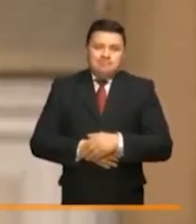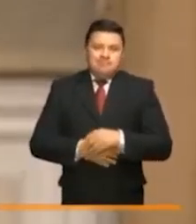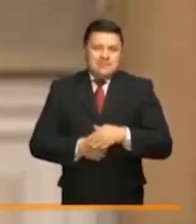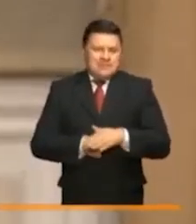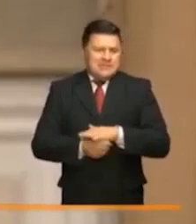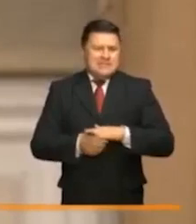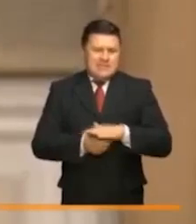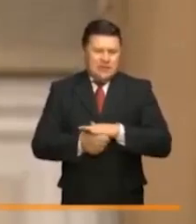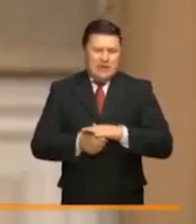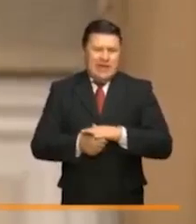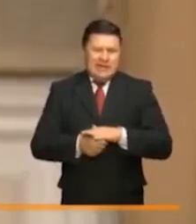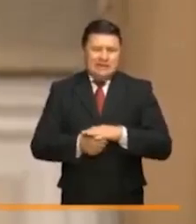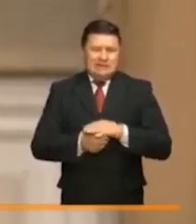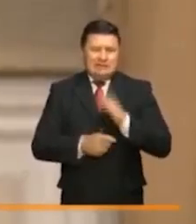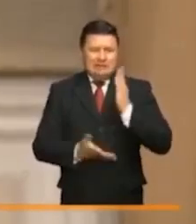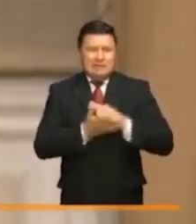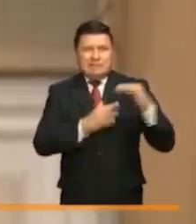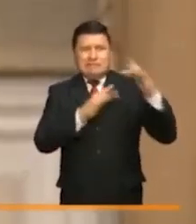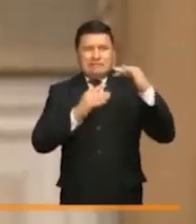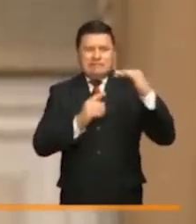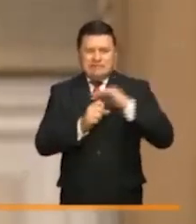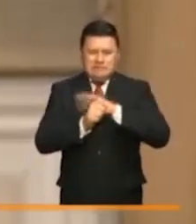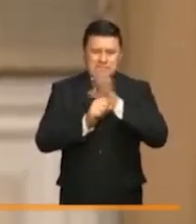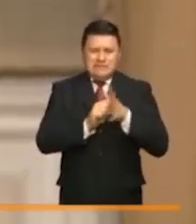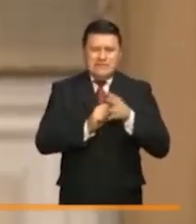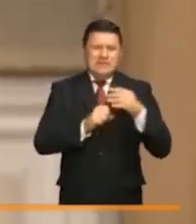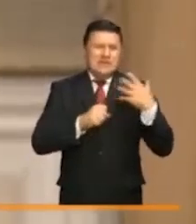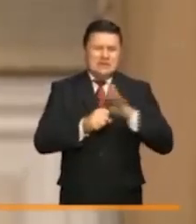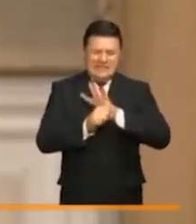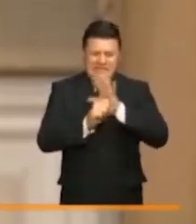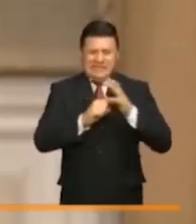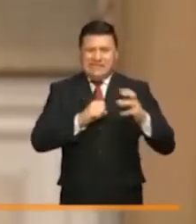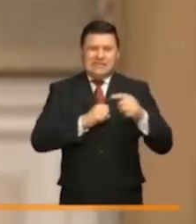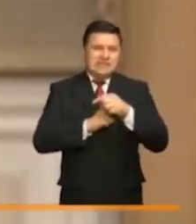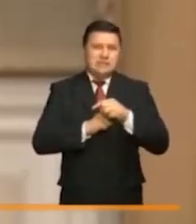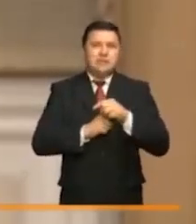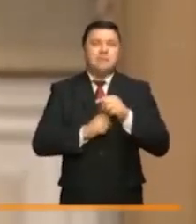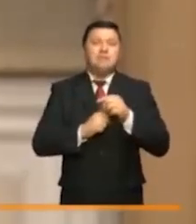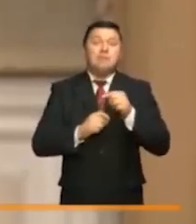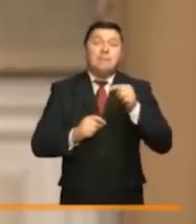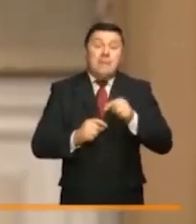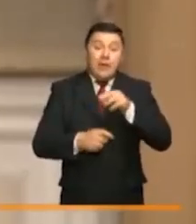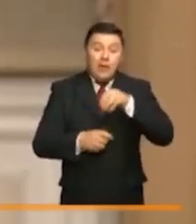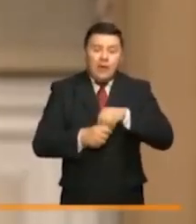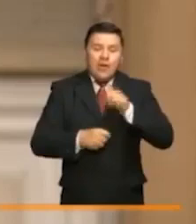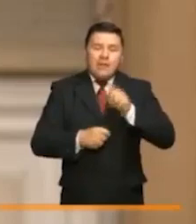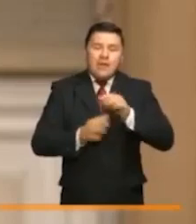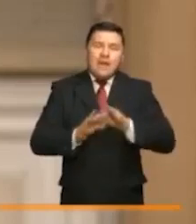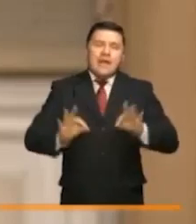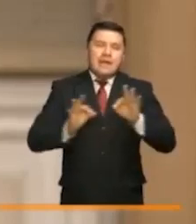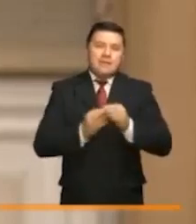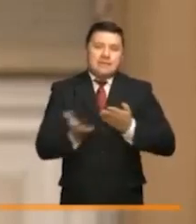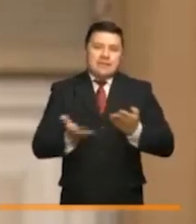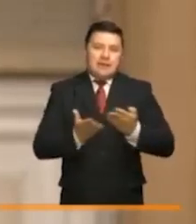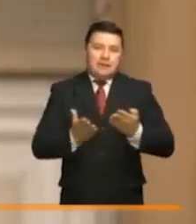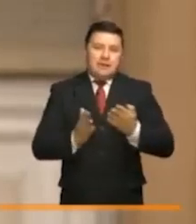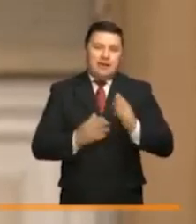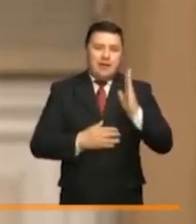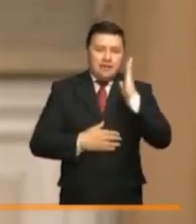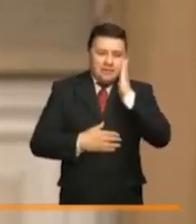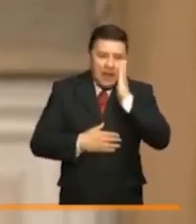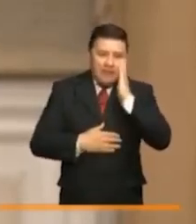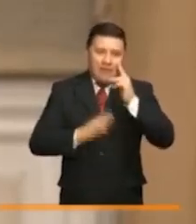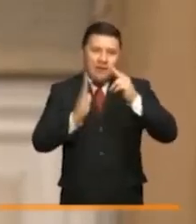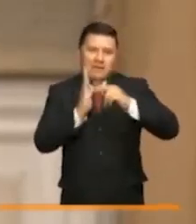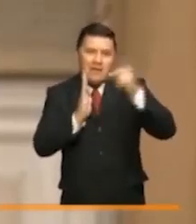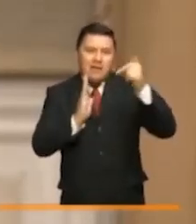esta situación nos ha llevado realmente a ver cómo es de importante los servicios de comunicaciones y de Internet en estos momentos